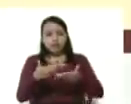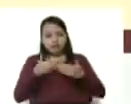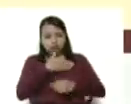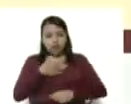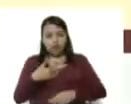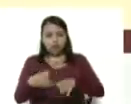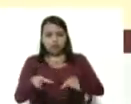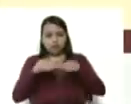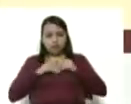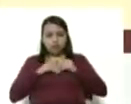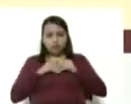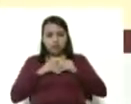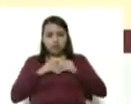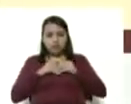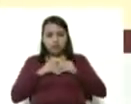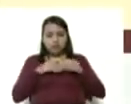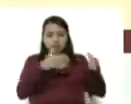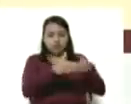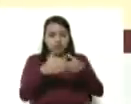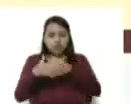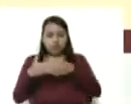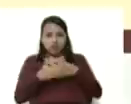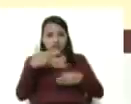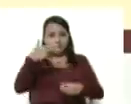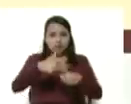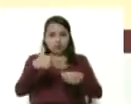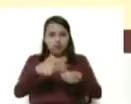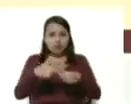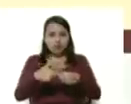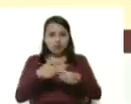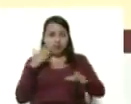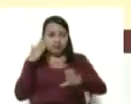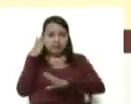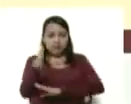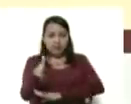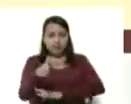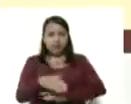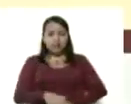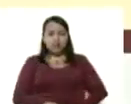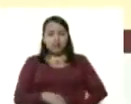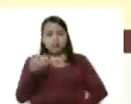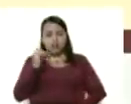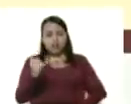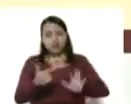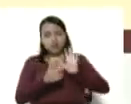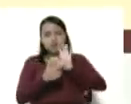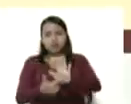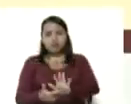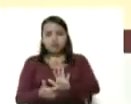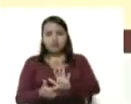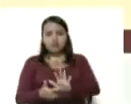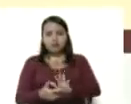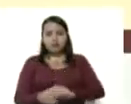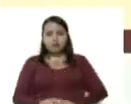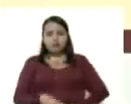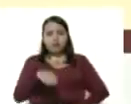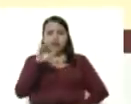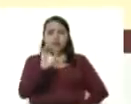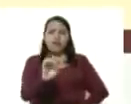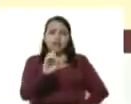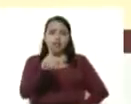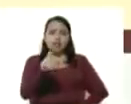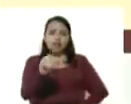de transnacionales petroleras dirigidas directamente, como ha quedado demostrado, por la ExxonMobil,